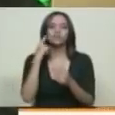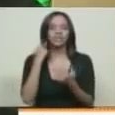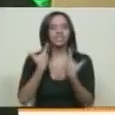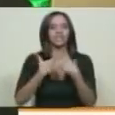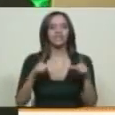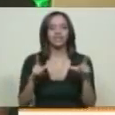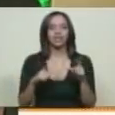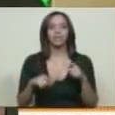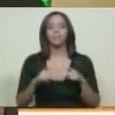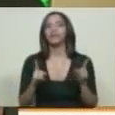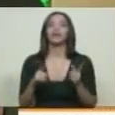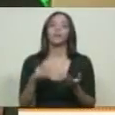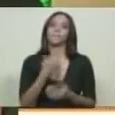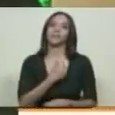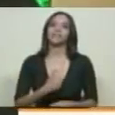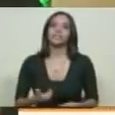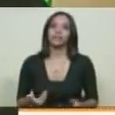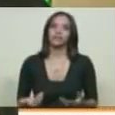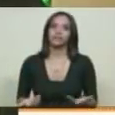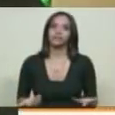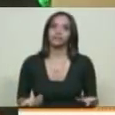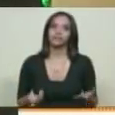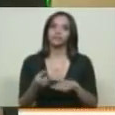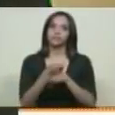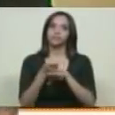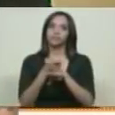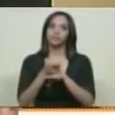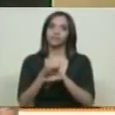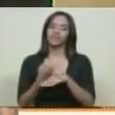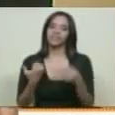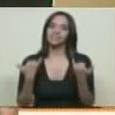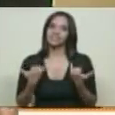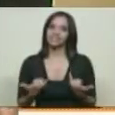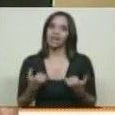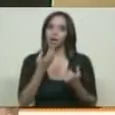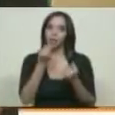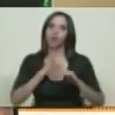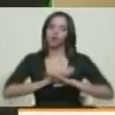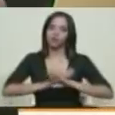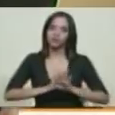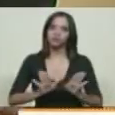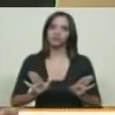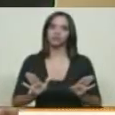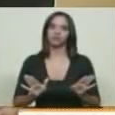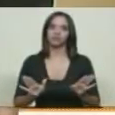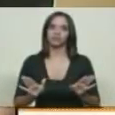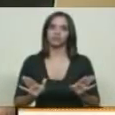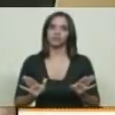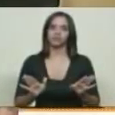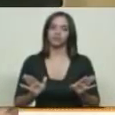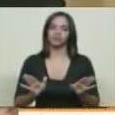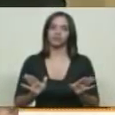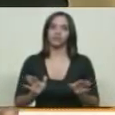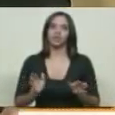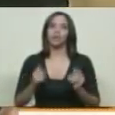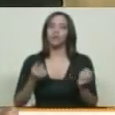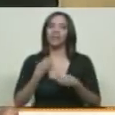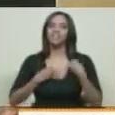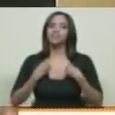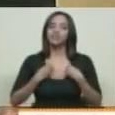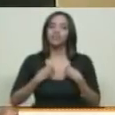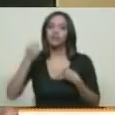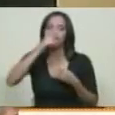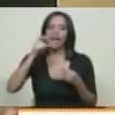Pero, presidente, gobierno, ya está bien. Ya está bien, porque lo está sufriendo la gente de